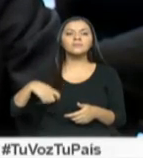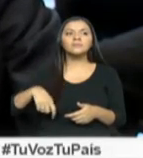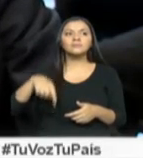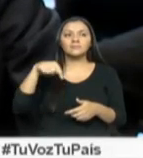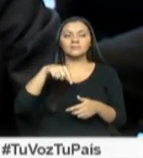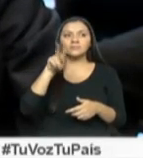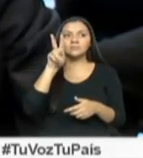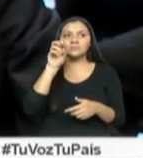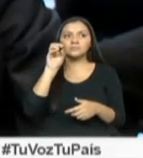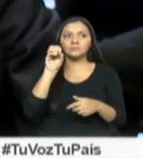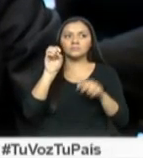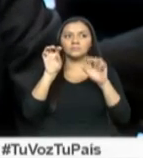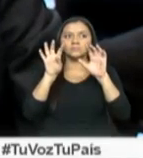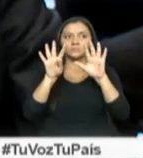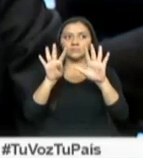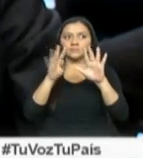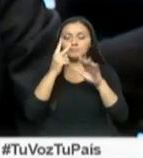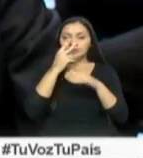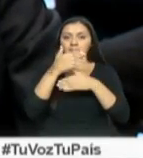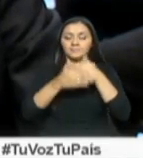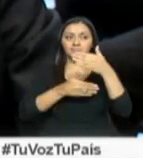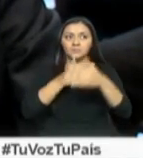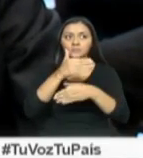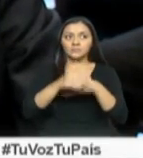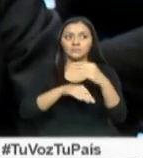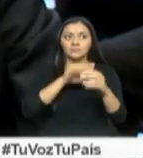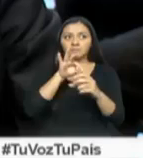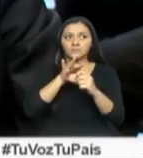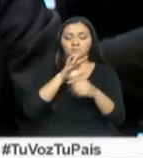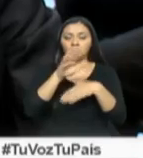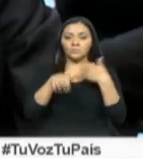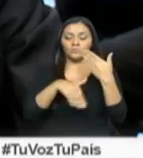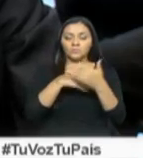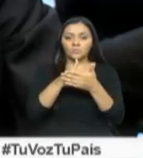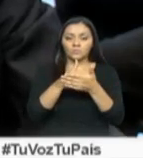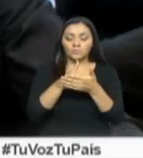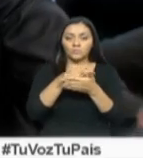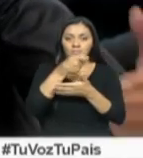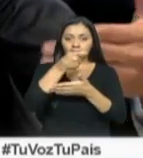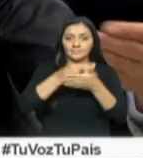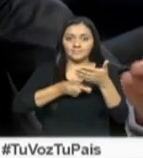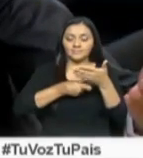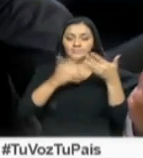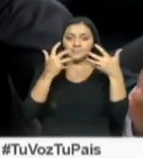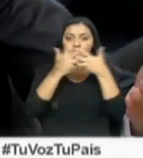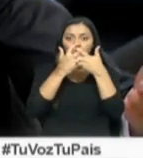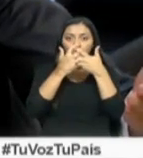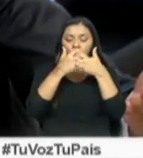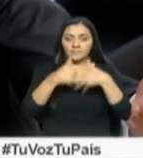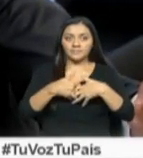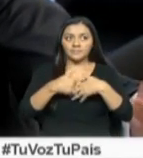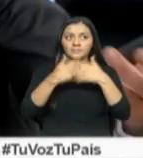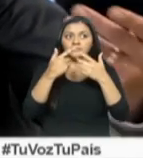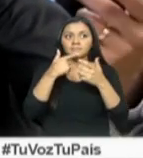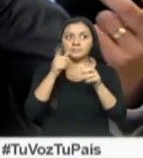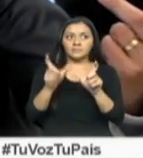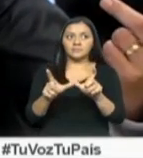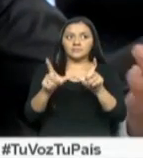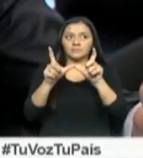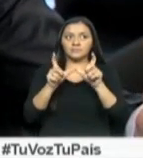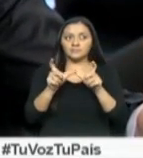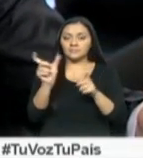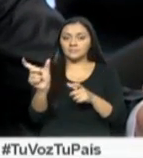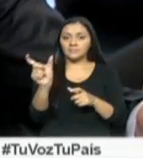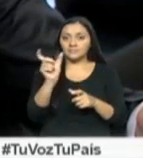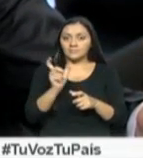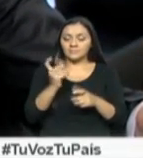Y en el último proceso electoral, si ustedes ya tienen el documento electrónico, deben haberles dado el certificado de votación ya con su